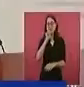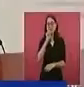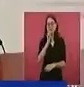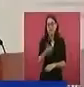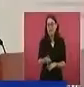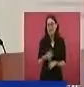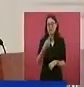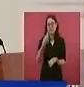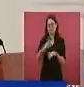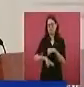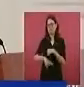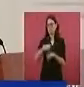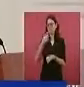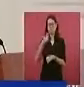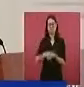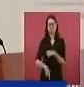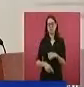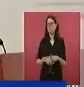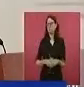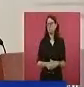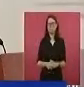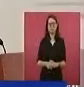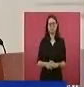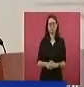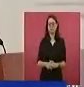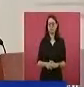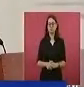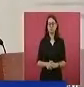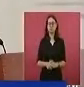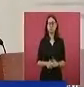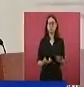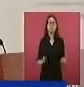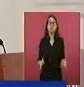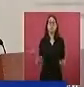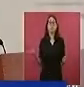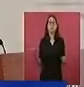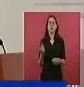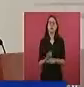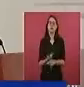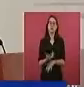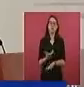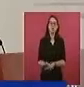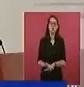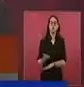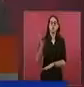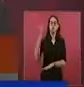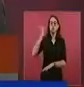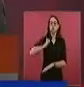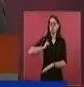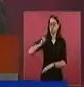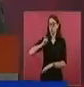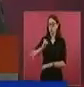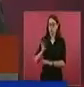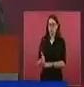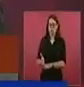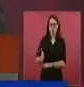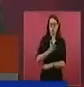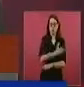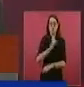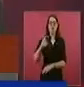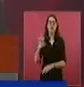existía durante el predominio del modelo neoliberal.